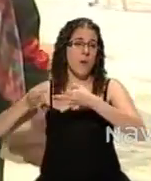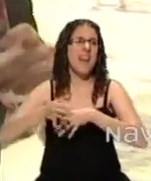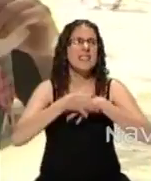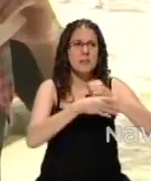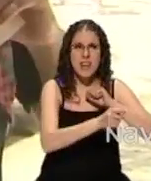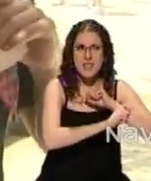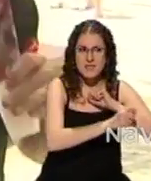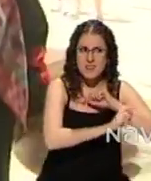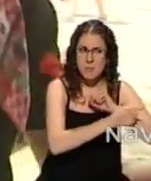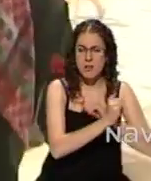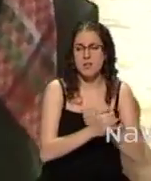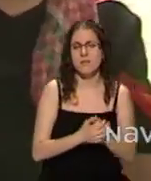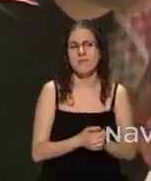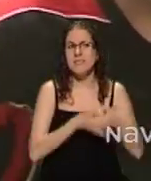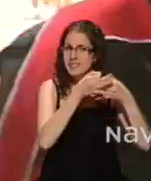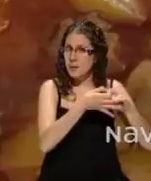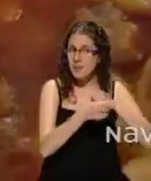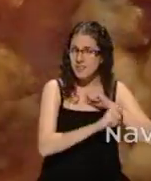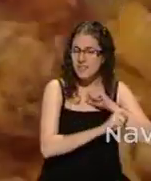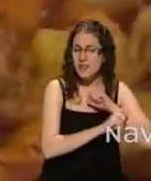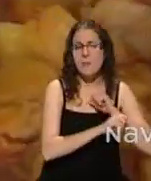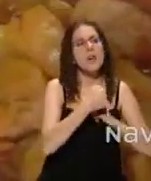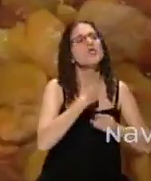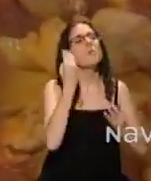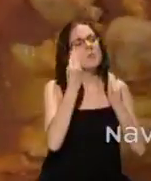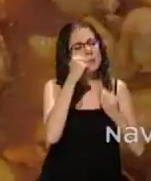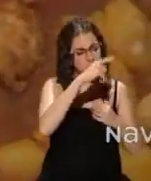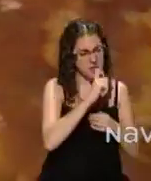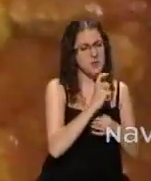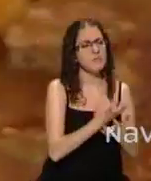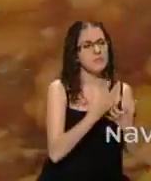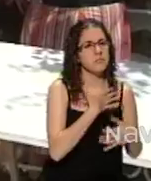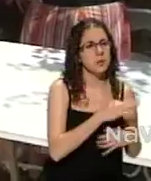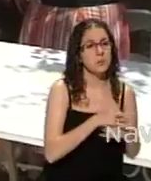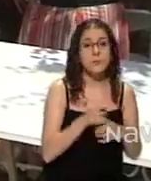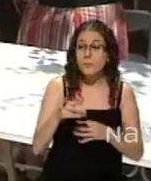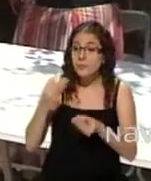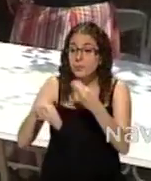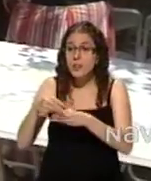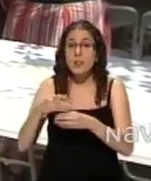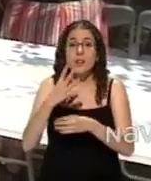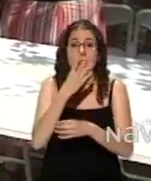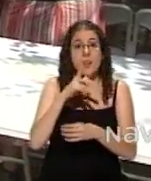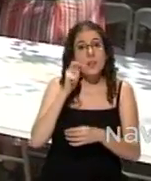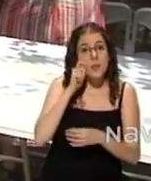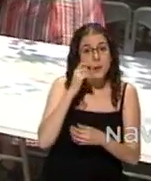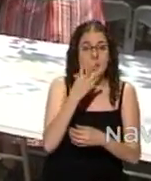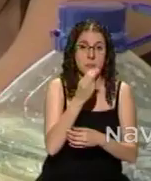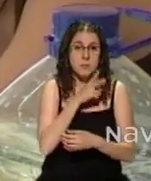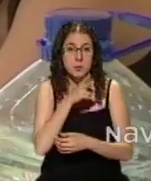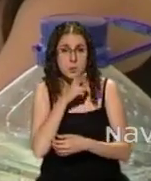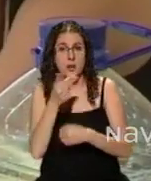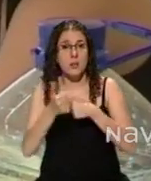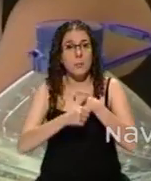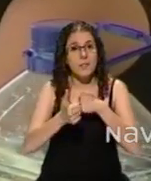ahí hay una mano negra, pero bueno, este año tenemos posibilidades. Lleva cebolla, pimiento verde, patata, conejo,